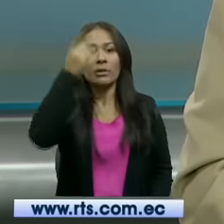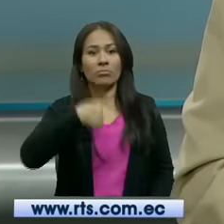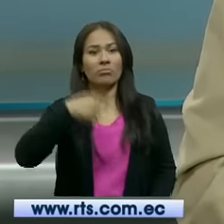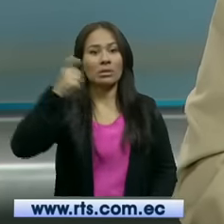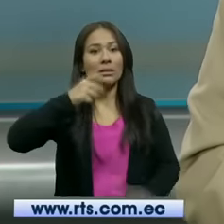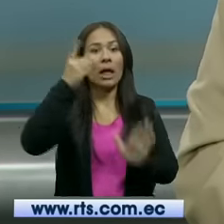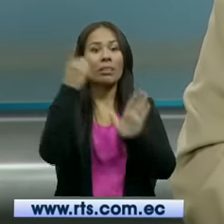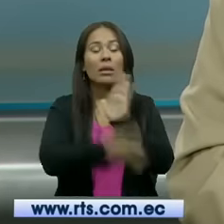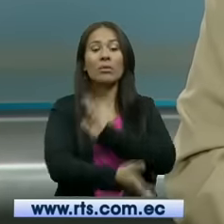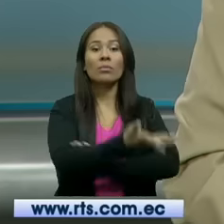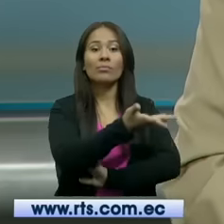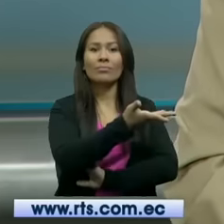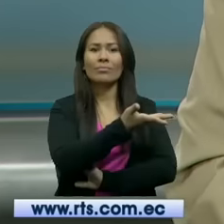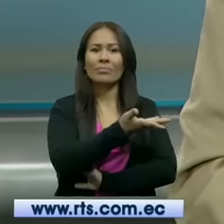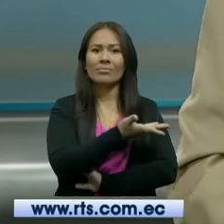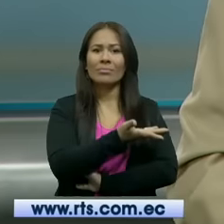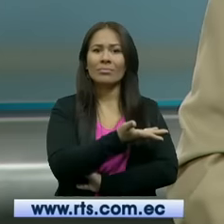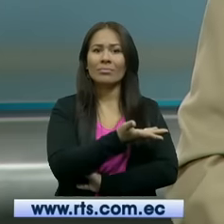Mi querido Felipao,